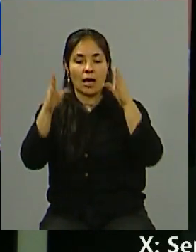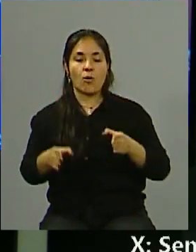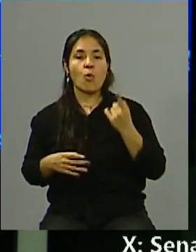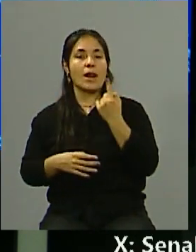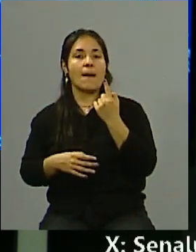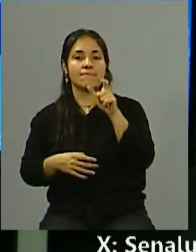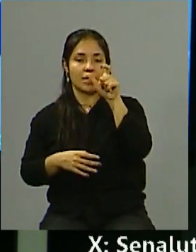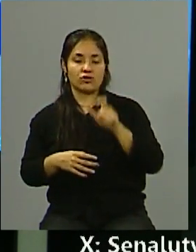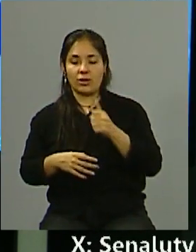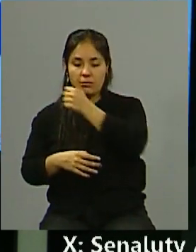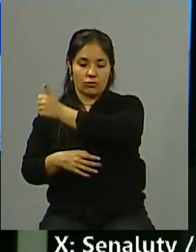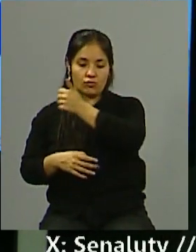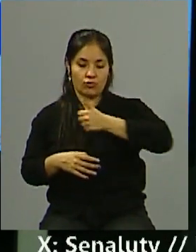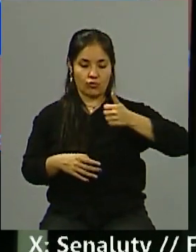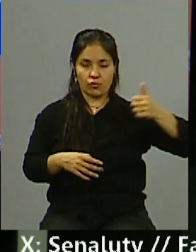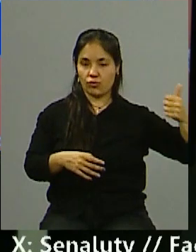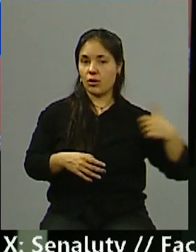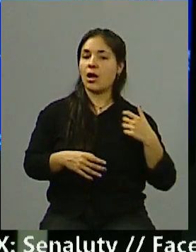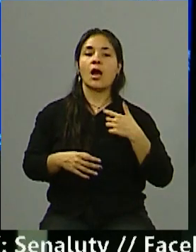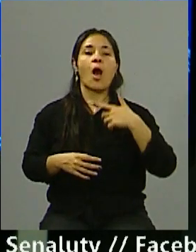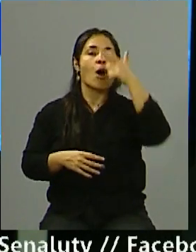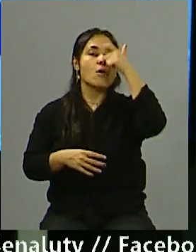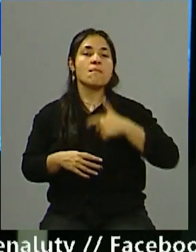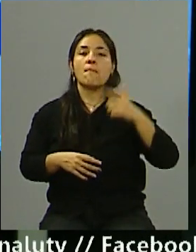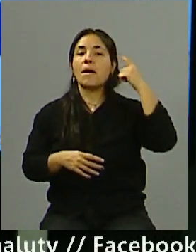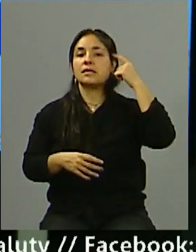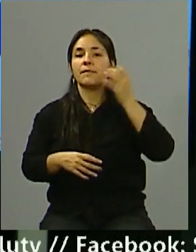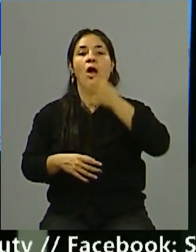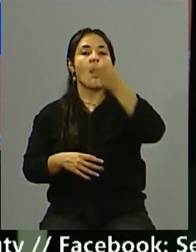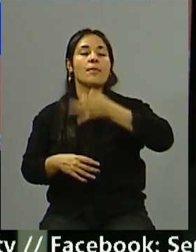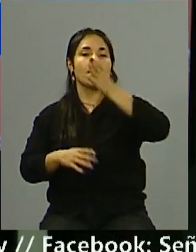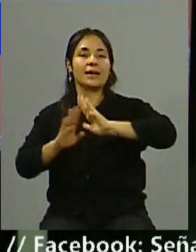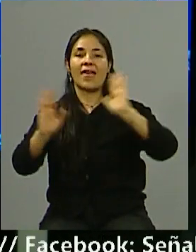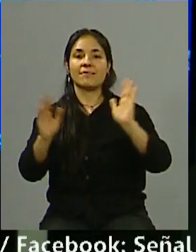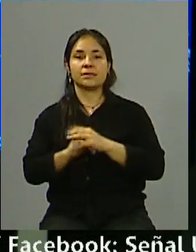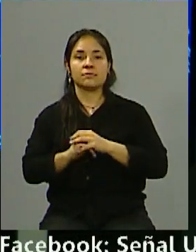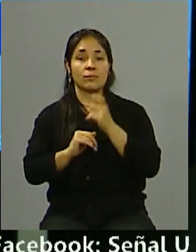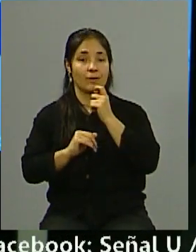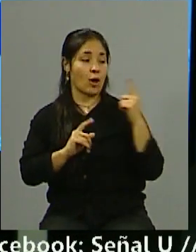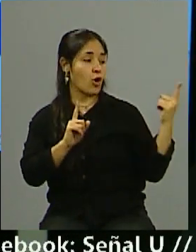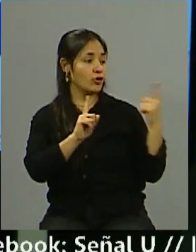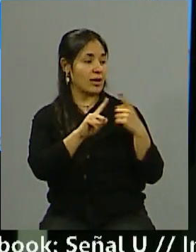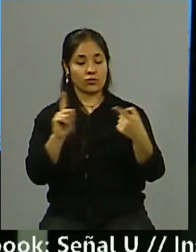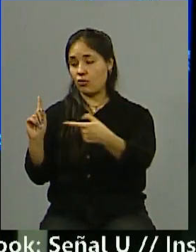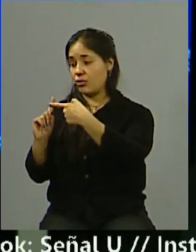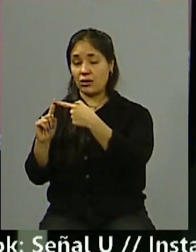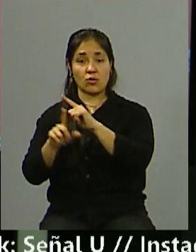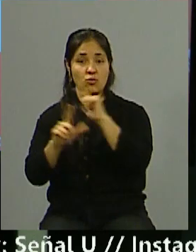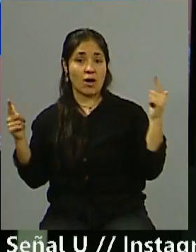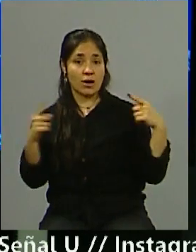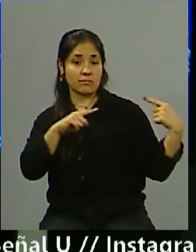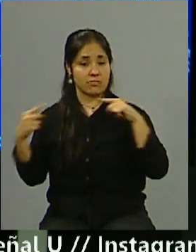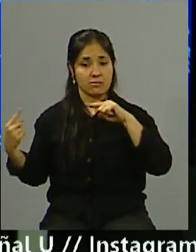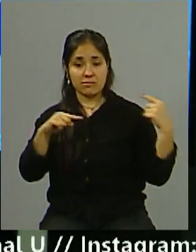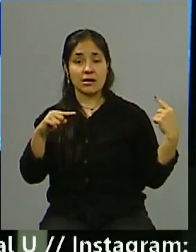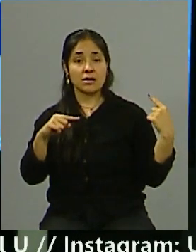determinados contenidos y chau. Ya desde el punto de vista en que vos eliminás la interacción entre las partes, no hay discusión, no hay tensión, no hay oposición, no